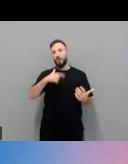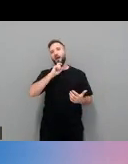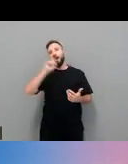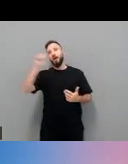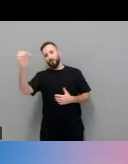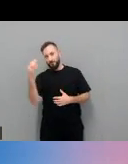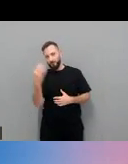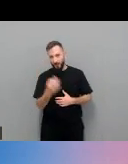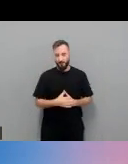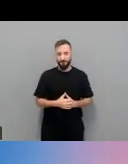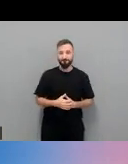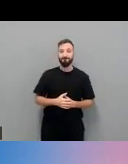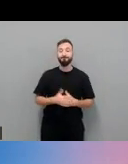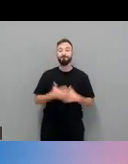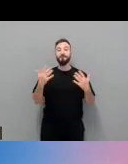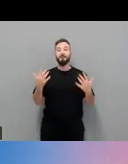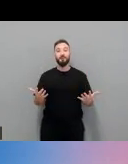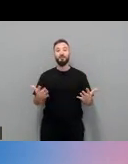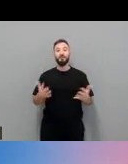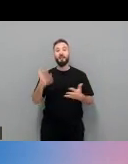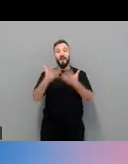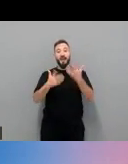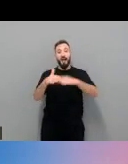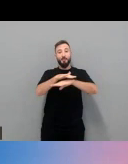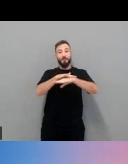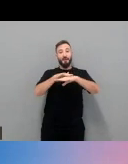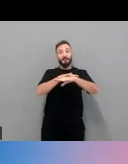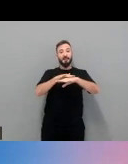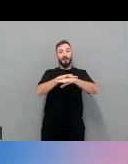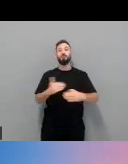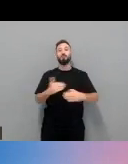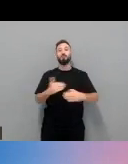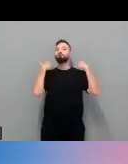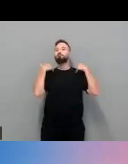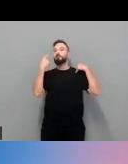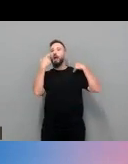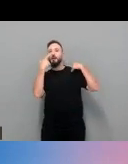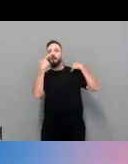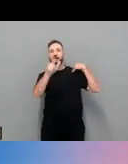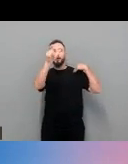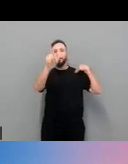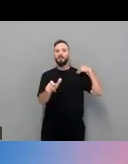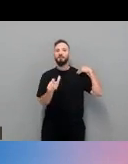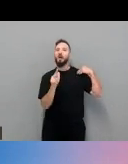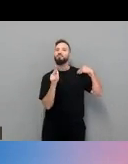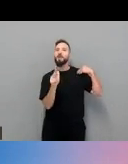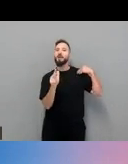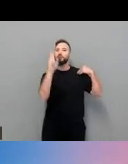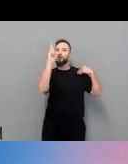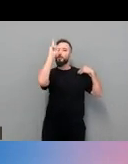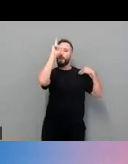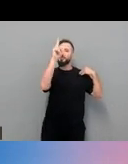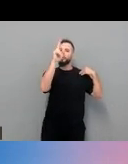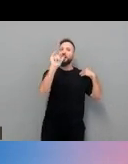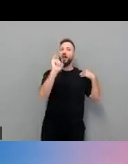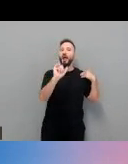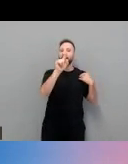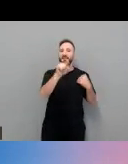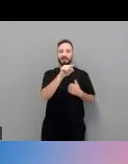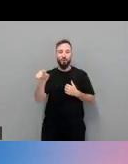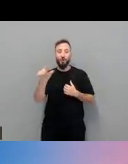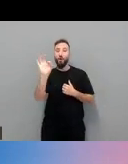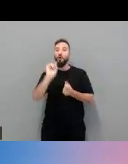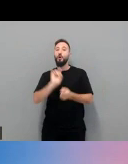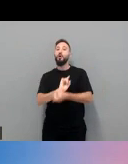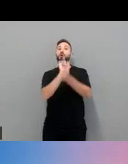comunicarlo. Y entonces desde la administración establecerán si tengo derecho a recibir esa pensión no contributiva o si debo pasarme